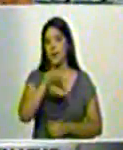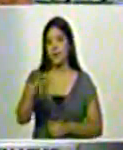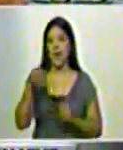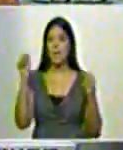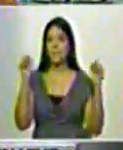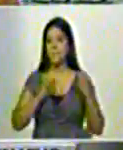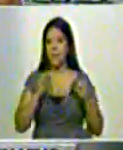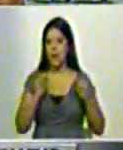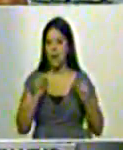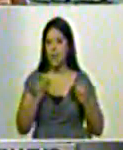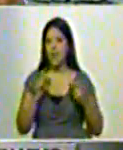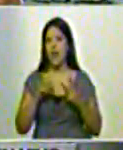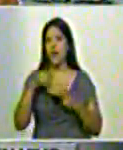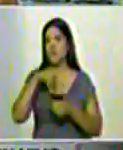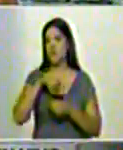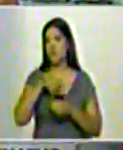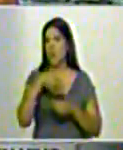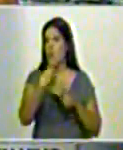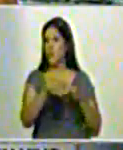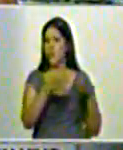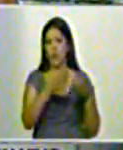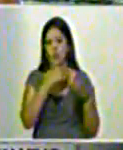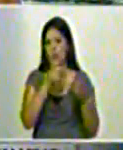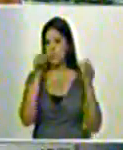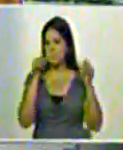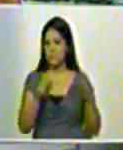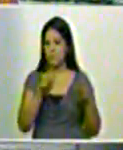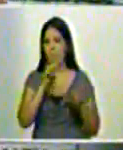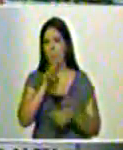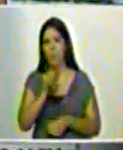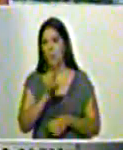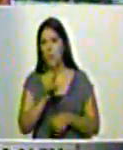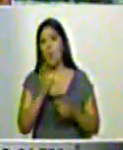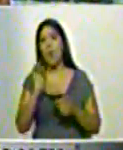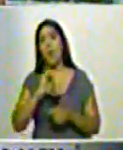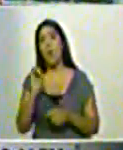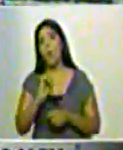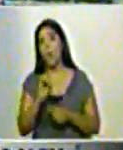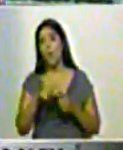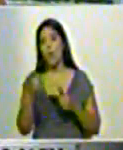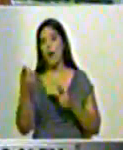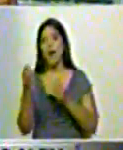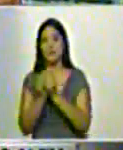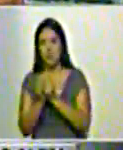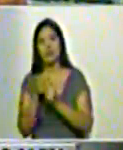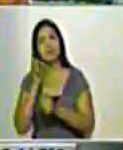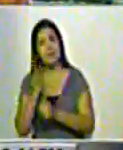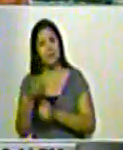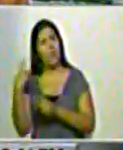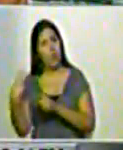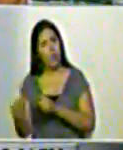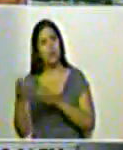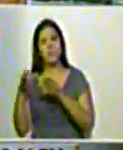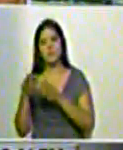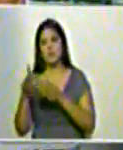Mérida, que nos da la votación de un partido que no está en la tarjeta de la MUC, o en el estado Anzoátegui, y nos da también un partido que no está